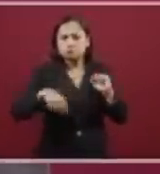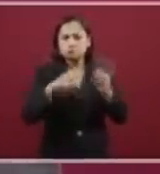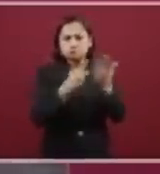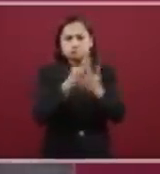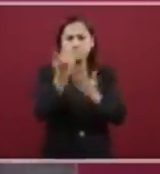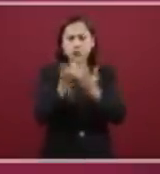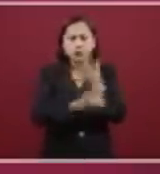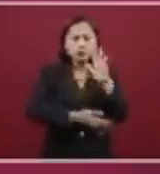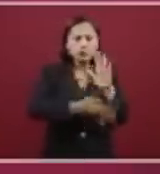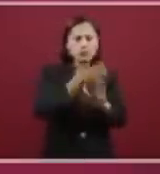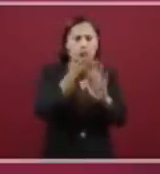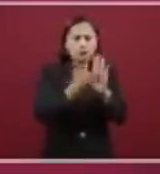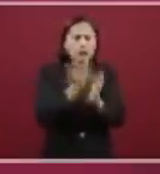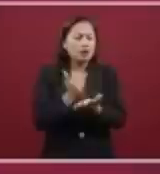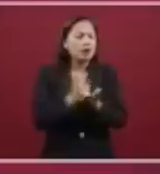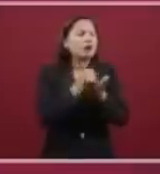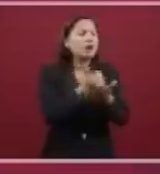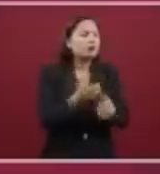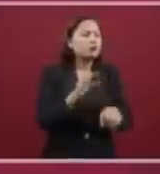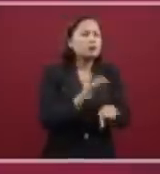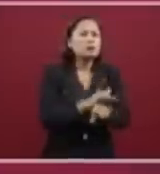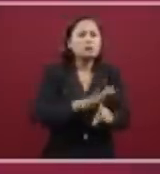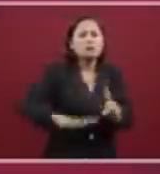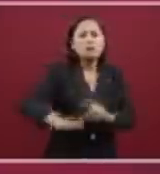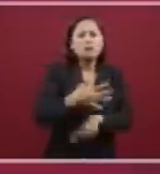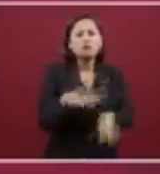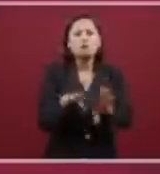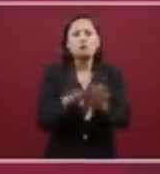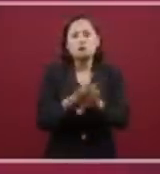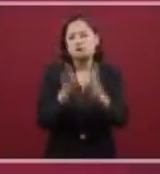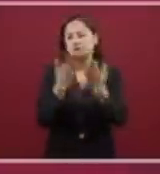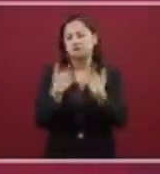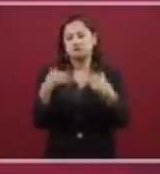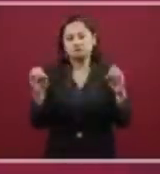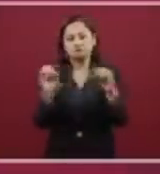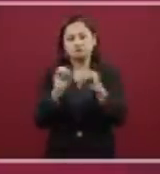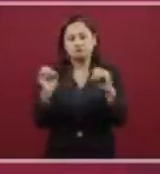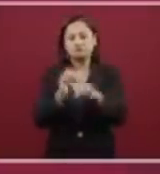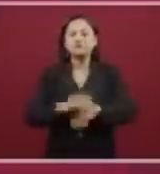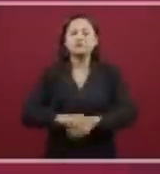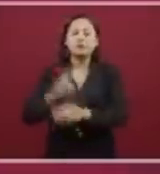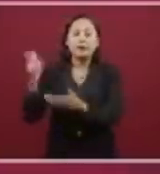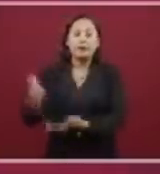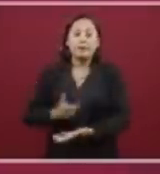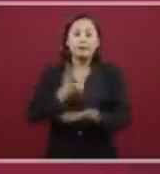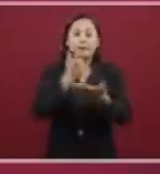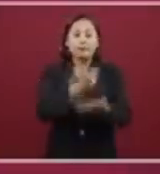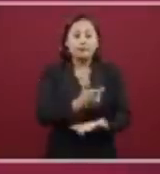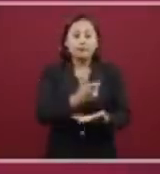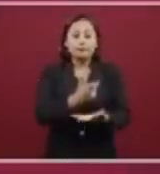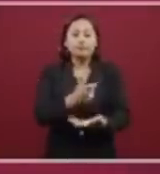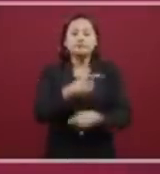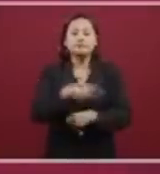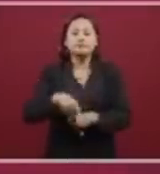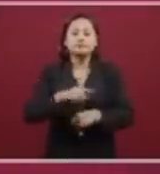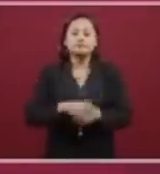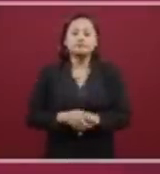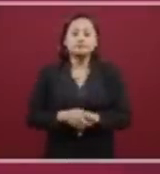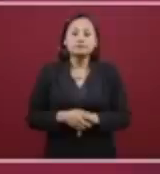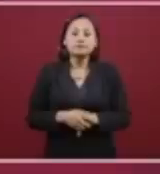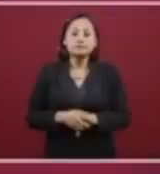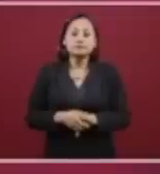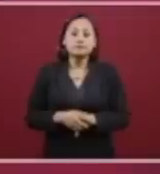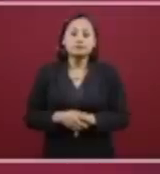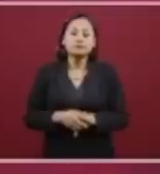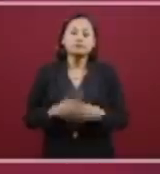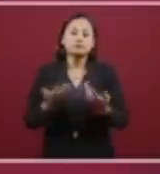complementarias el proyecto y su presupuesto no consideran obras de infraestructura importantes como las de alivio social